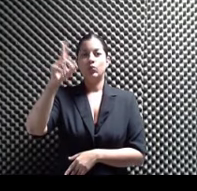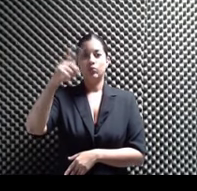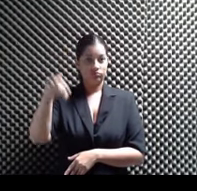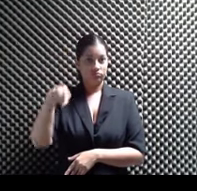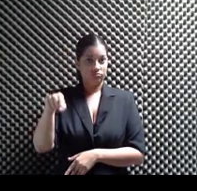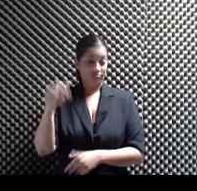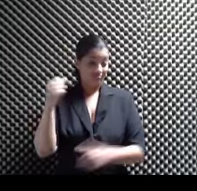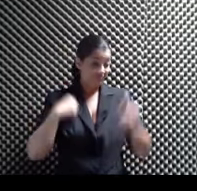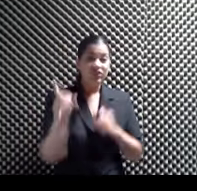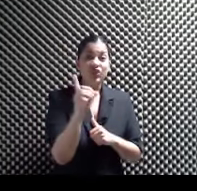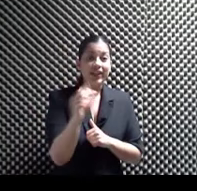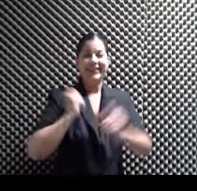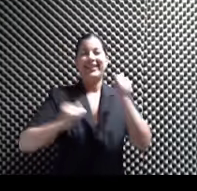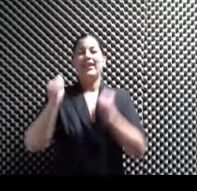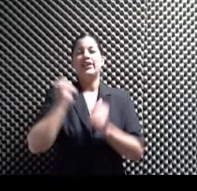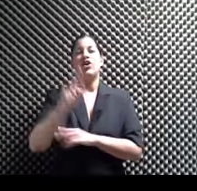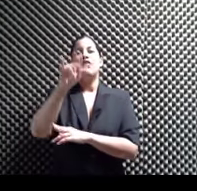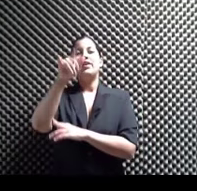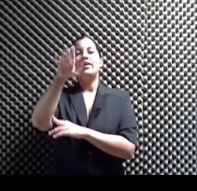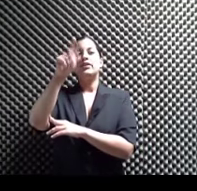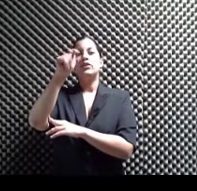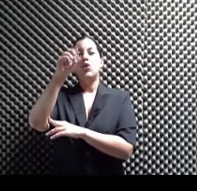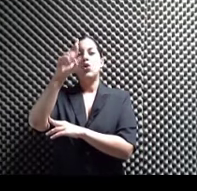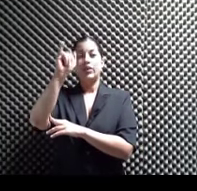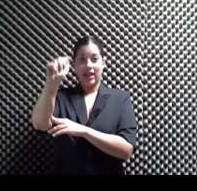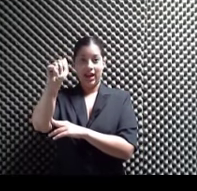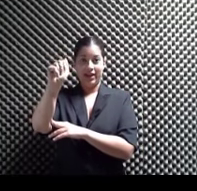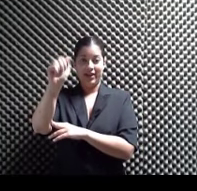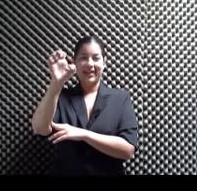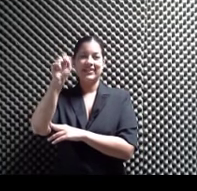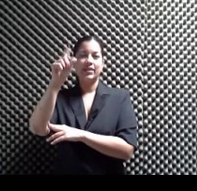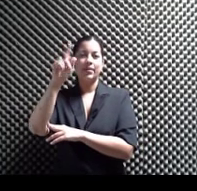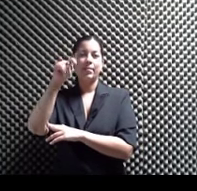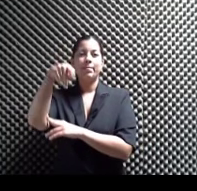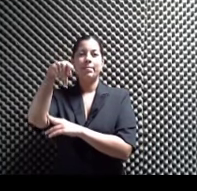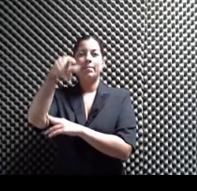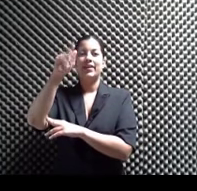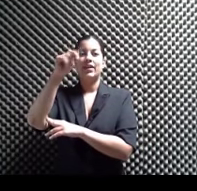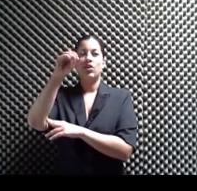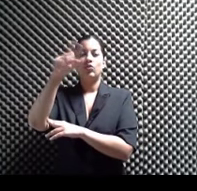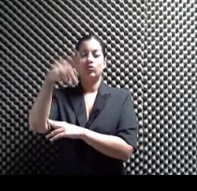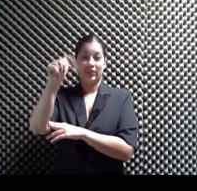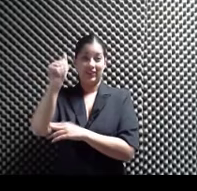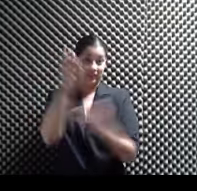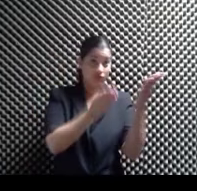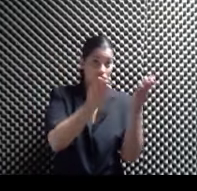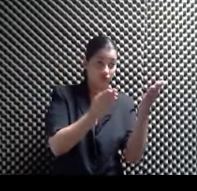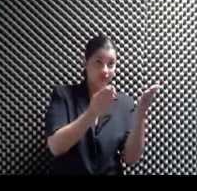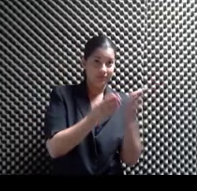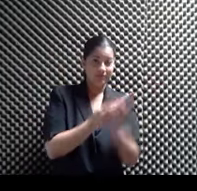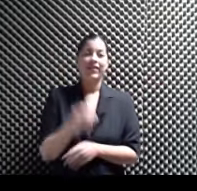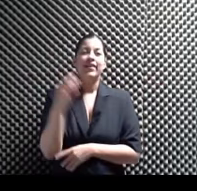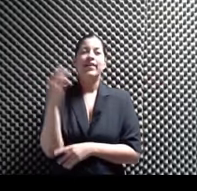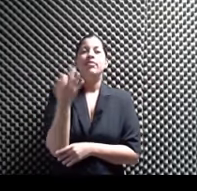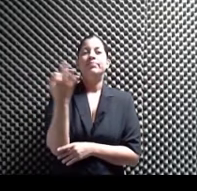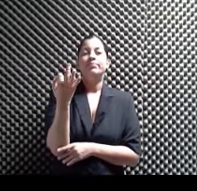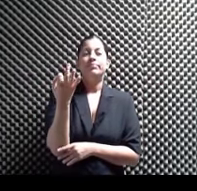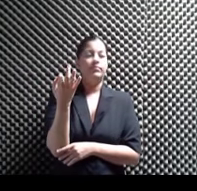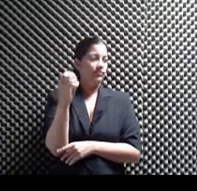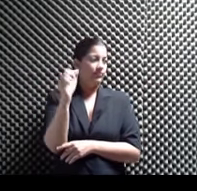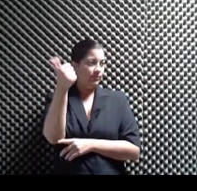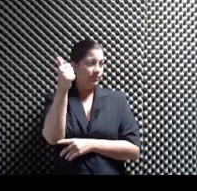En el Teatro Victoria Espinosa En San Dulce Del 1 al 10 de febrero 8 y 30 Viernes y sábado Y domingo a las